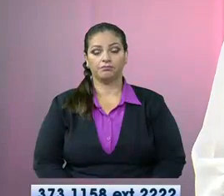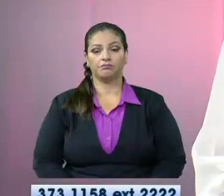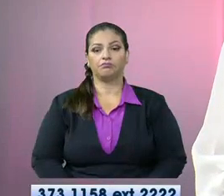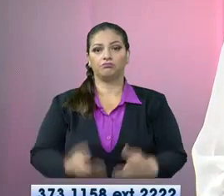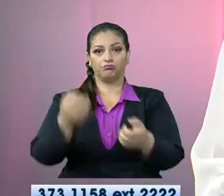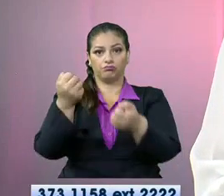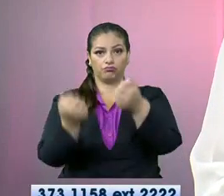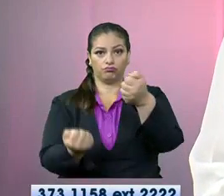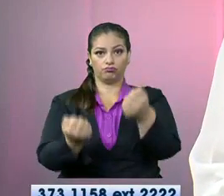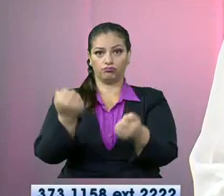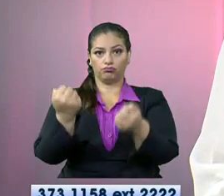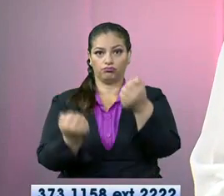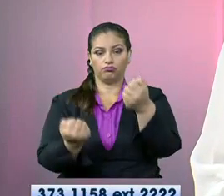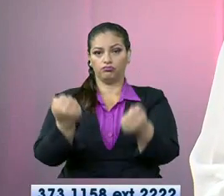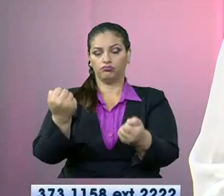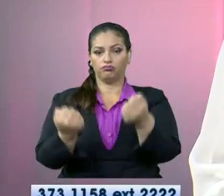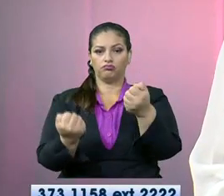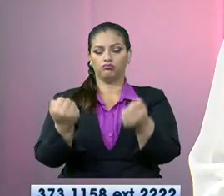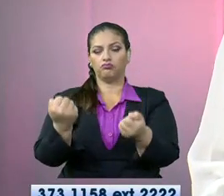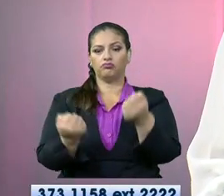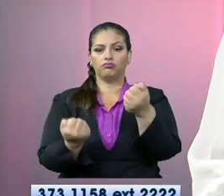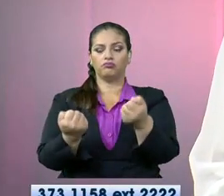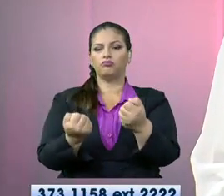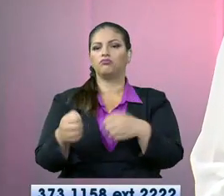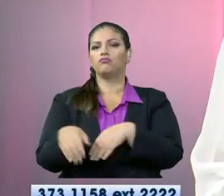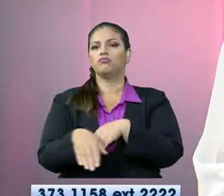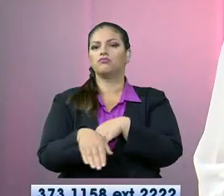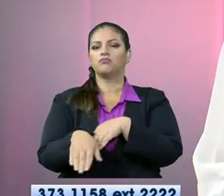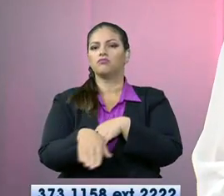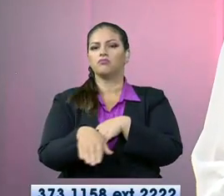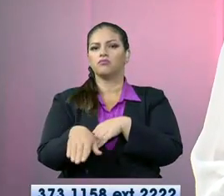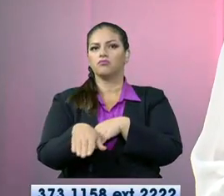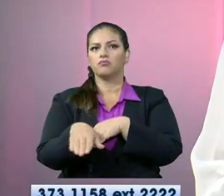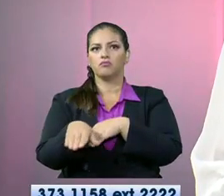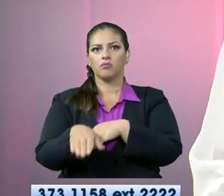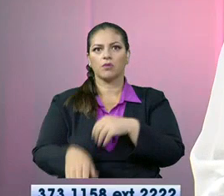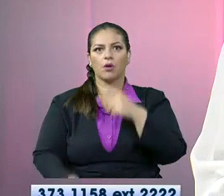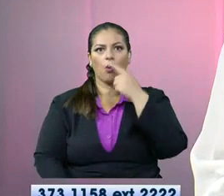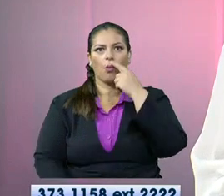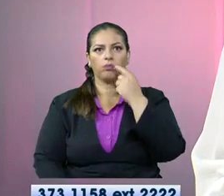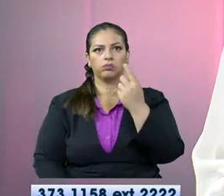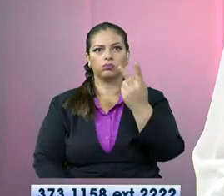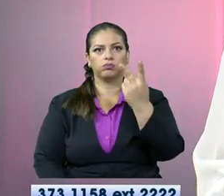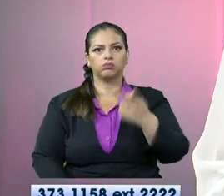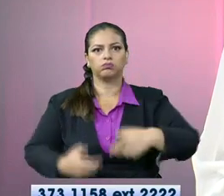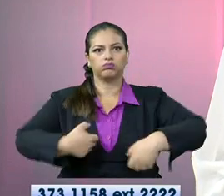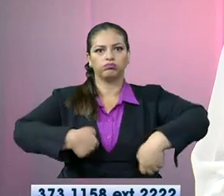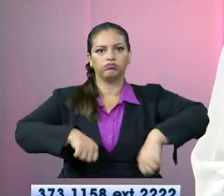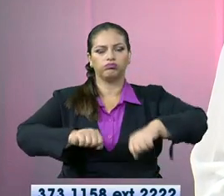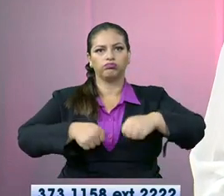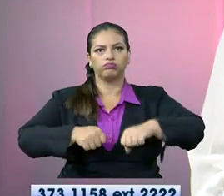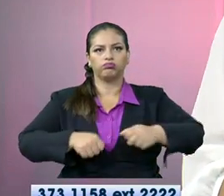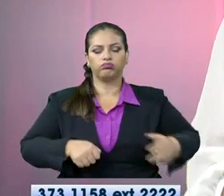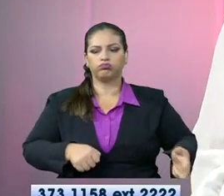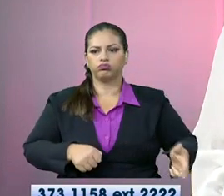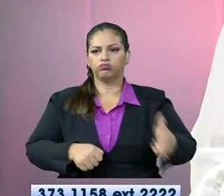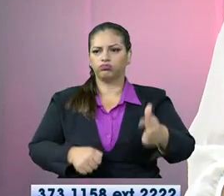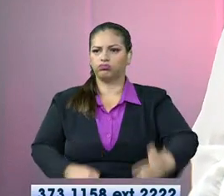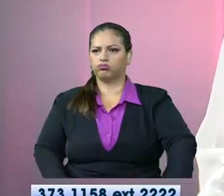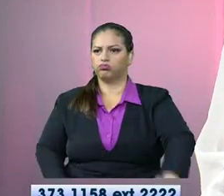aproximadamente $10,000 en efectivo tras ser interceptados por dos sujetos que iban en motocicleta en el norte de